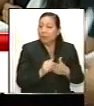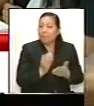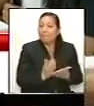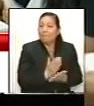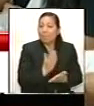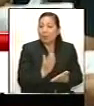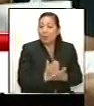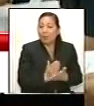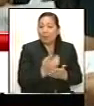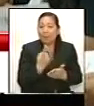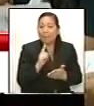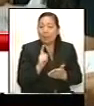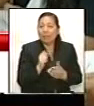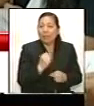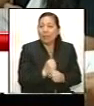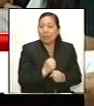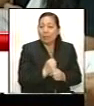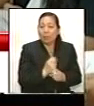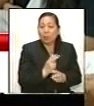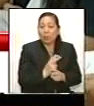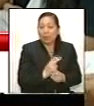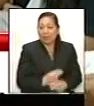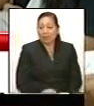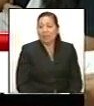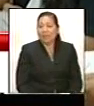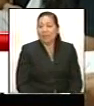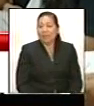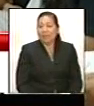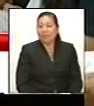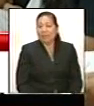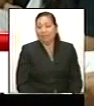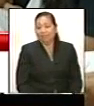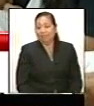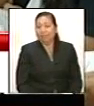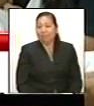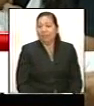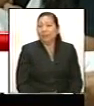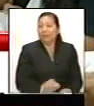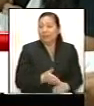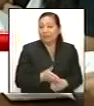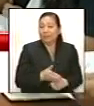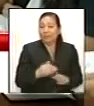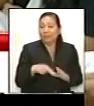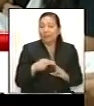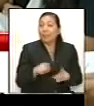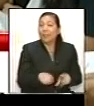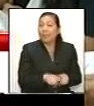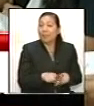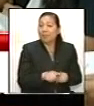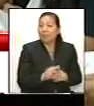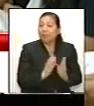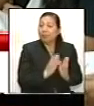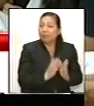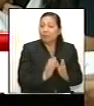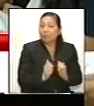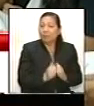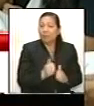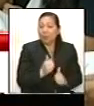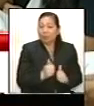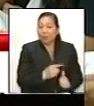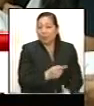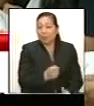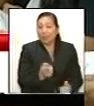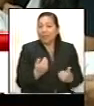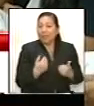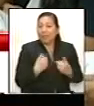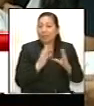problemática para hacer labor preventiva. Y eso es, a través de la plataforma también se ha ido registrando, por lo cual ustedes